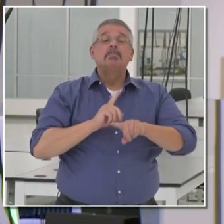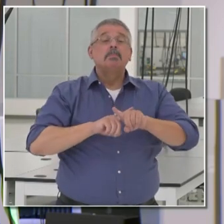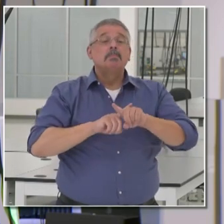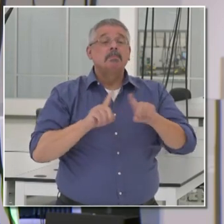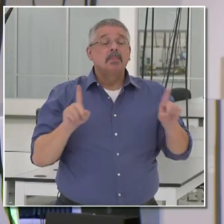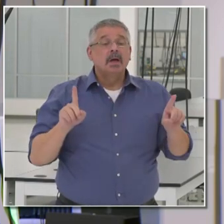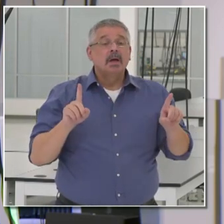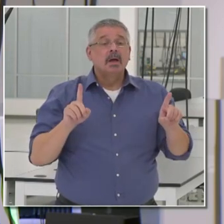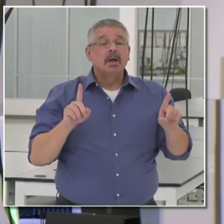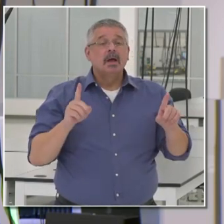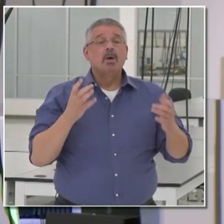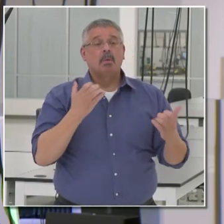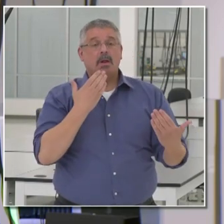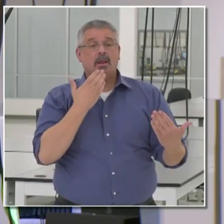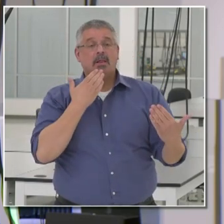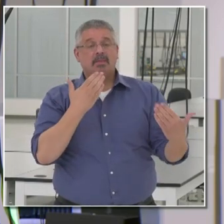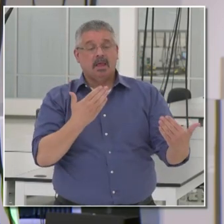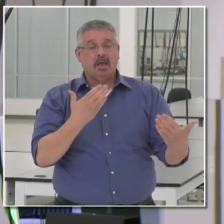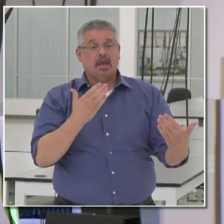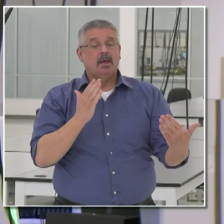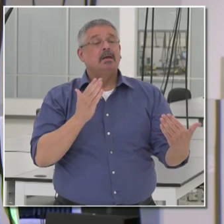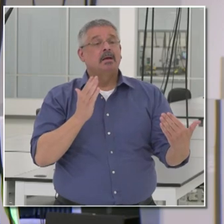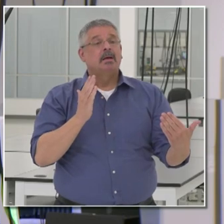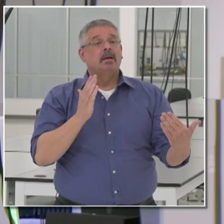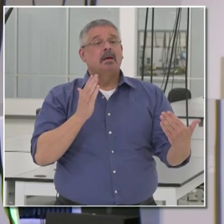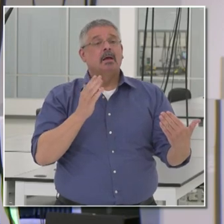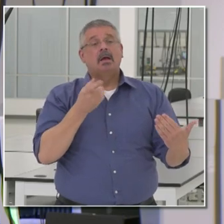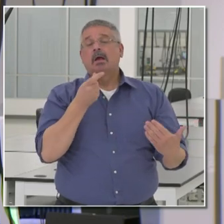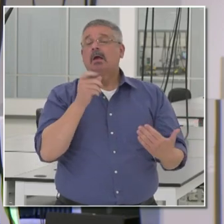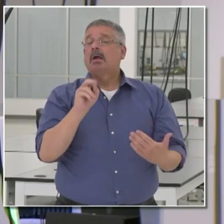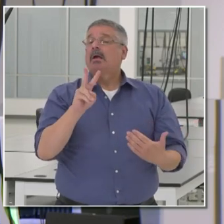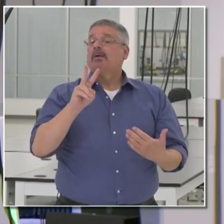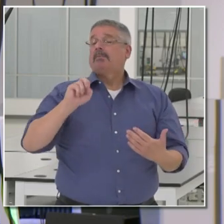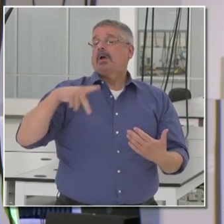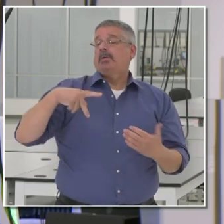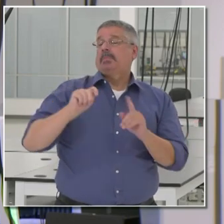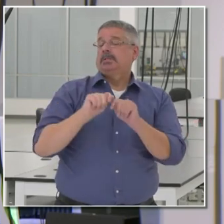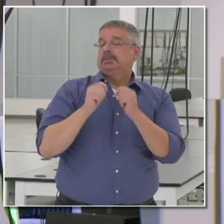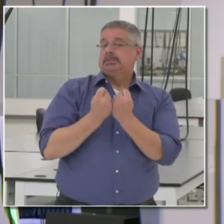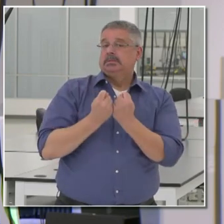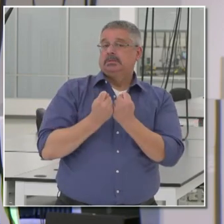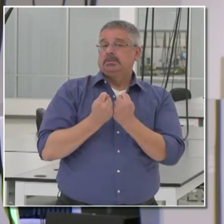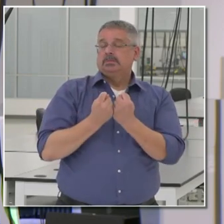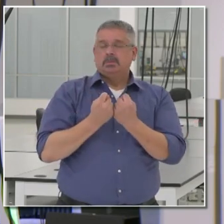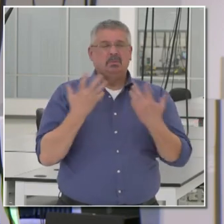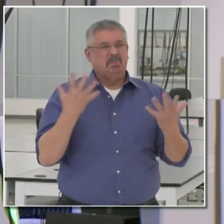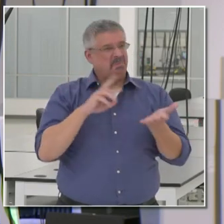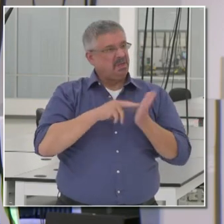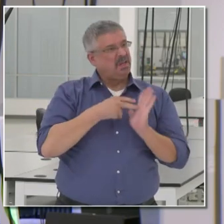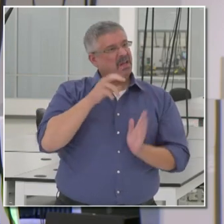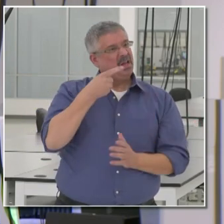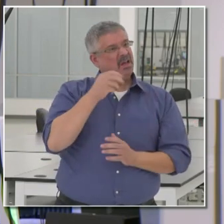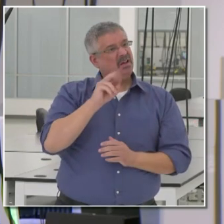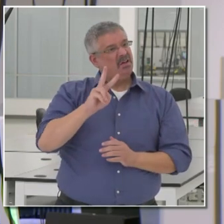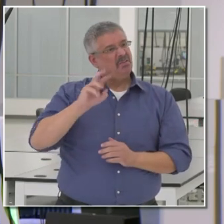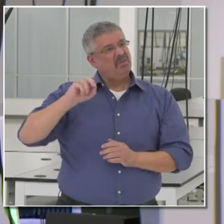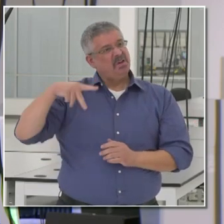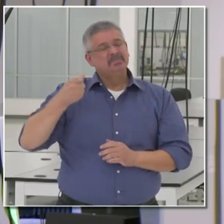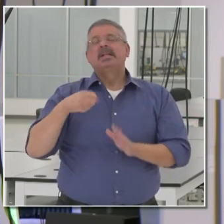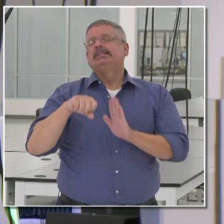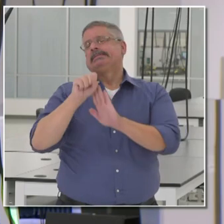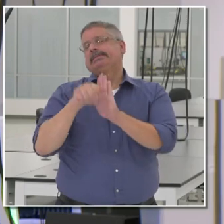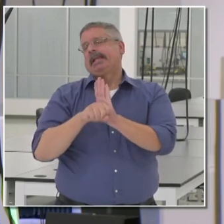colaboración que tenemos pero en particular quiero agradecer a nuestro equipo de operaciones de gobierno